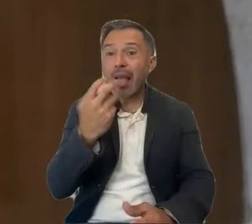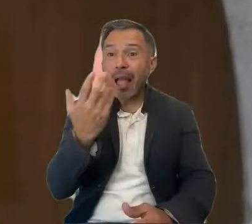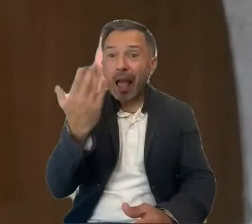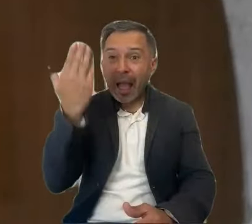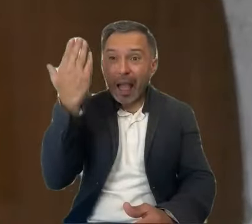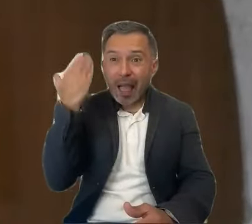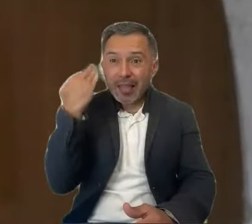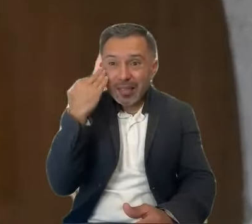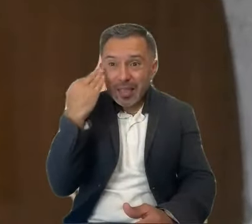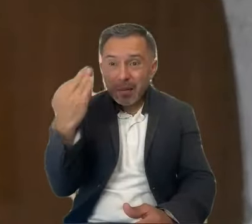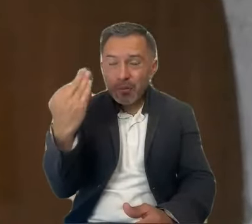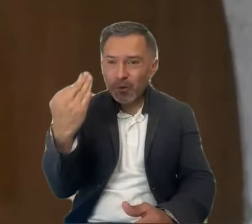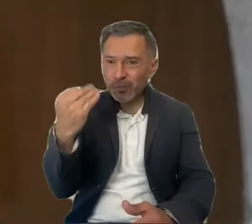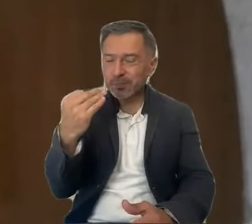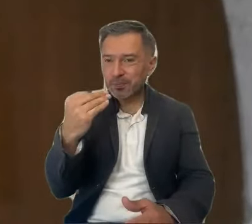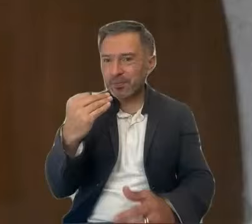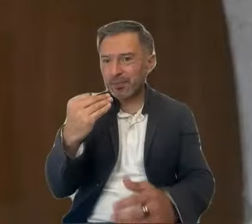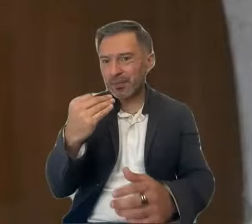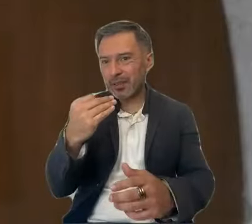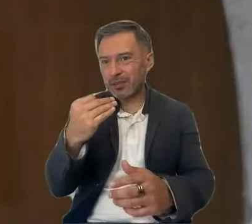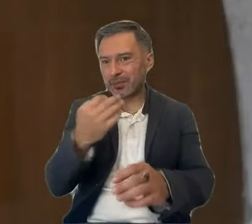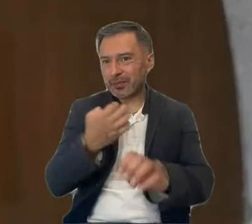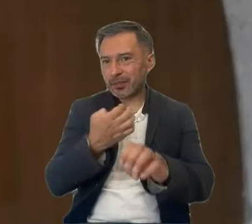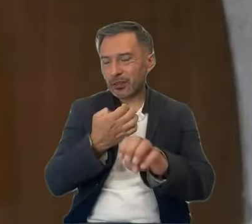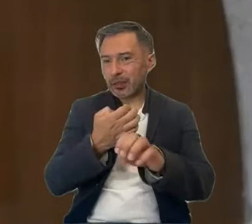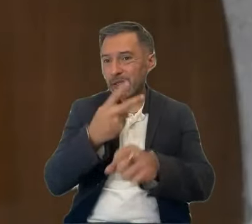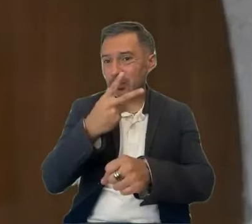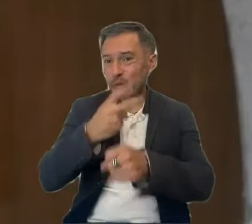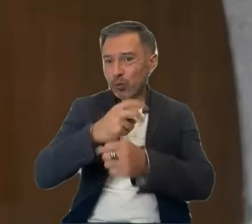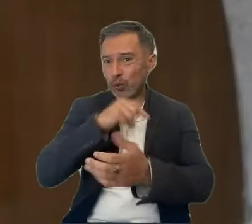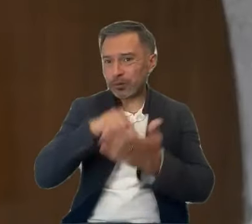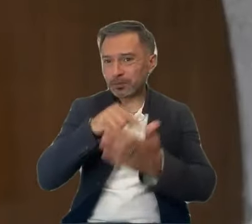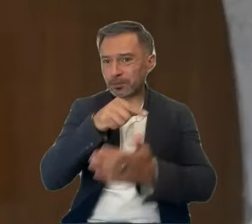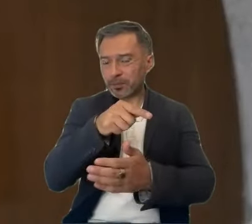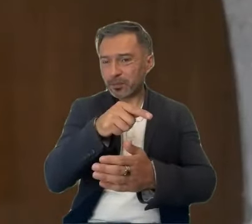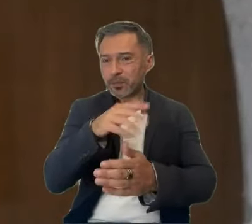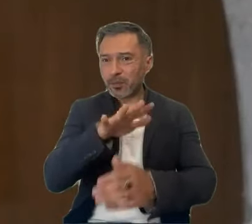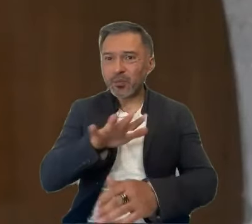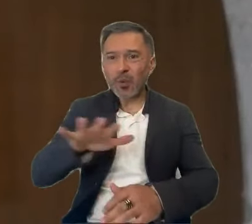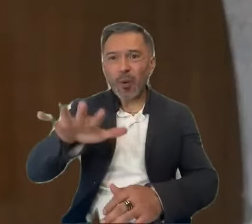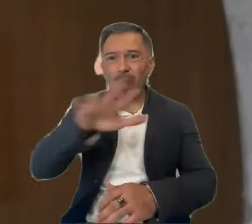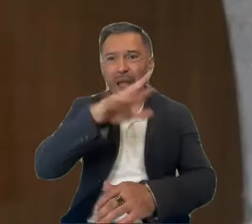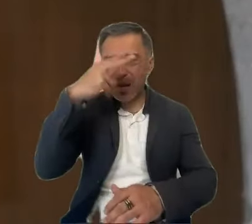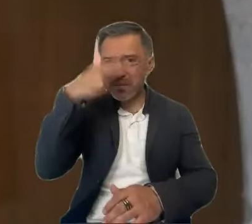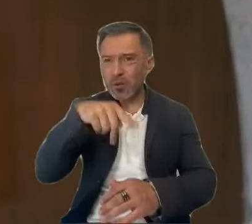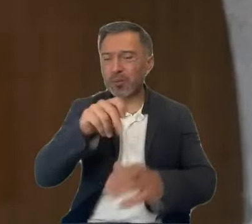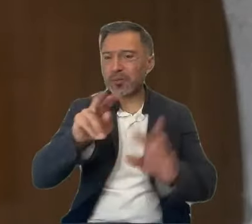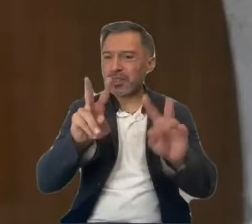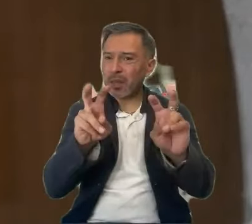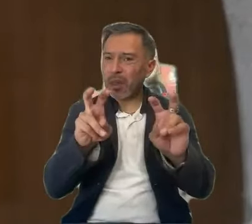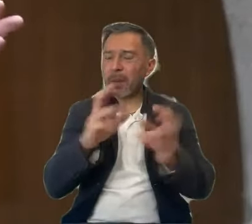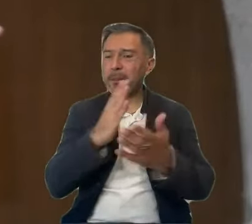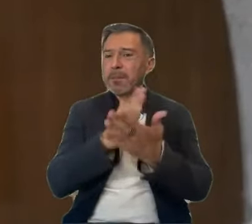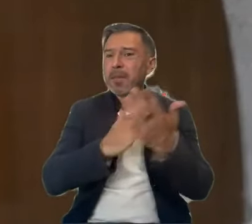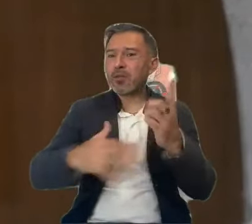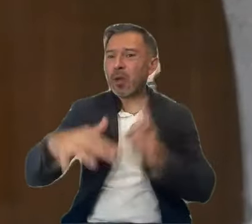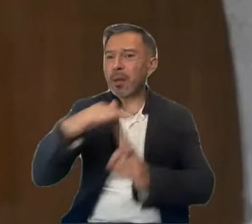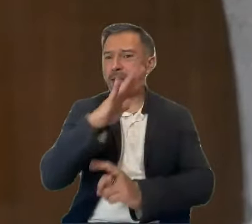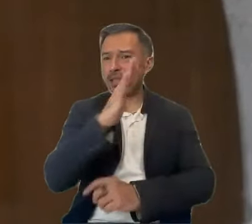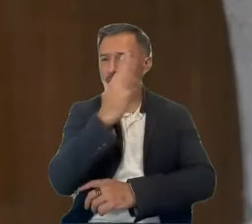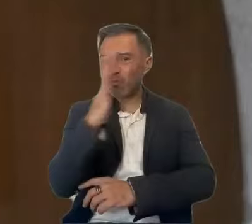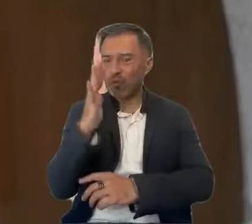en tener una legislación en materia de responsabilidad ambiental. Pero por alguna razón, insisto